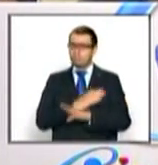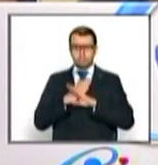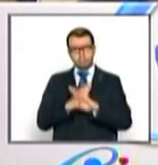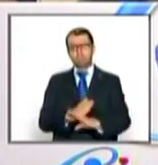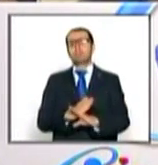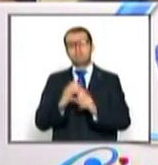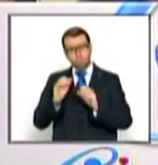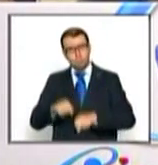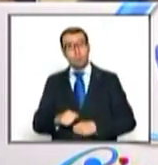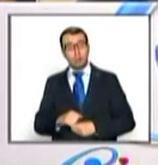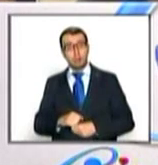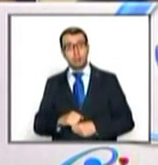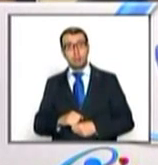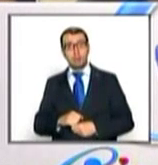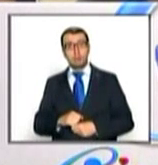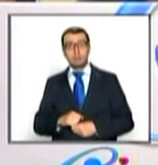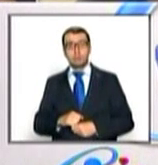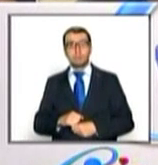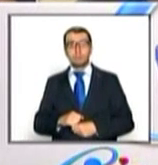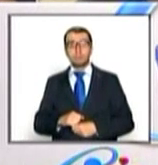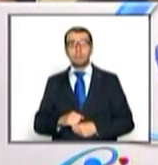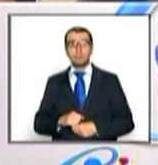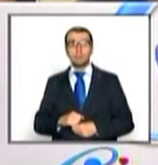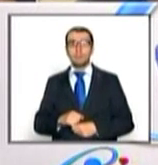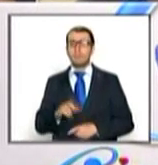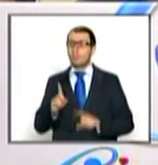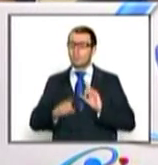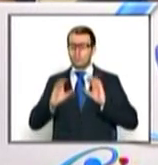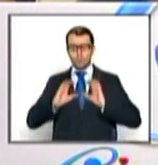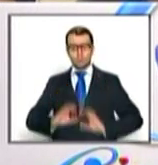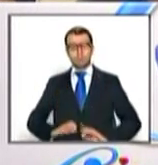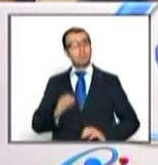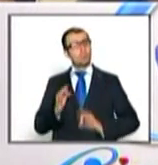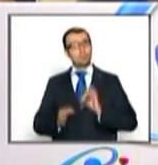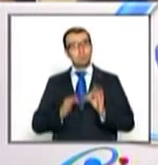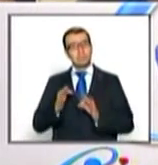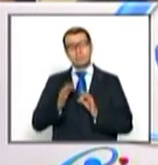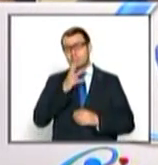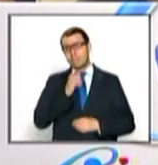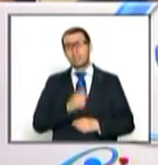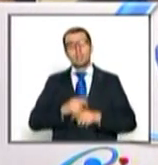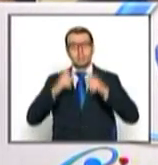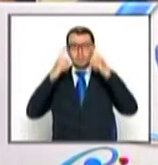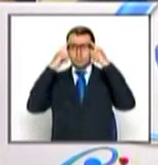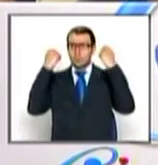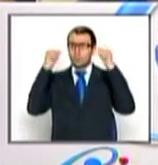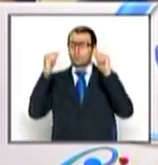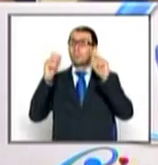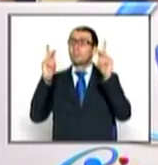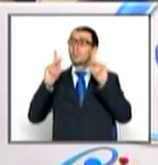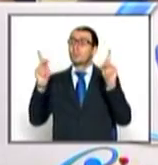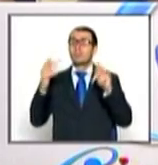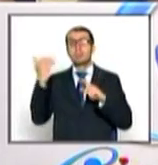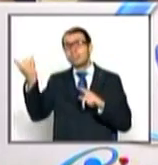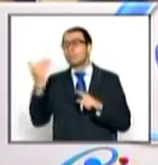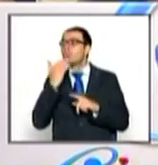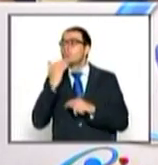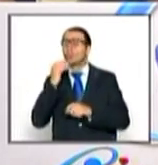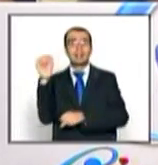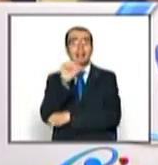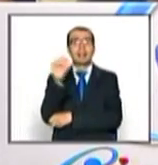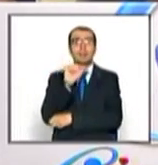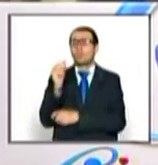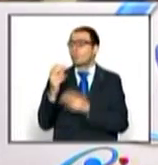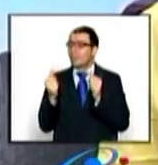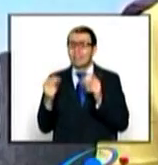no estamos cuidando nuestro cuerpo. A mí me da una preocupación la gente con el afán que lleva un carro a revisión. No, es